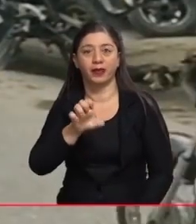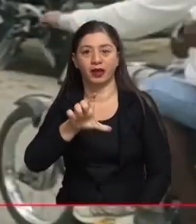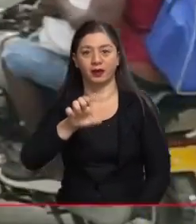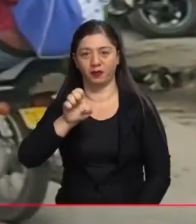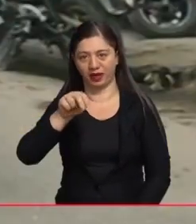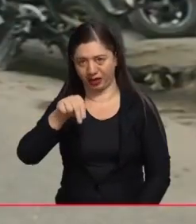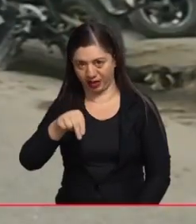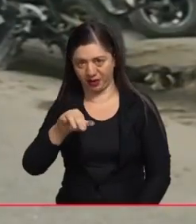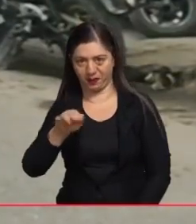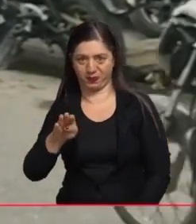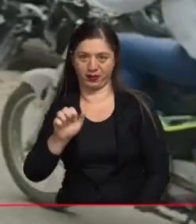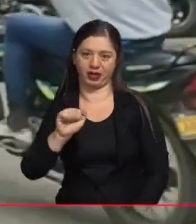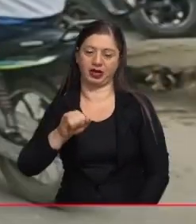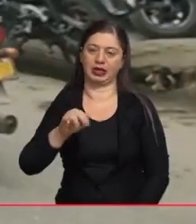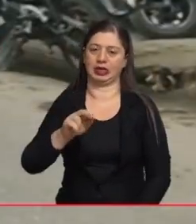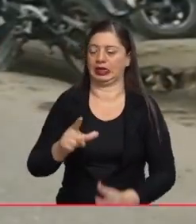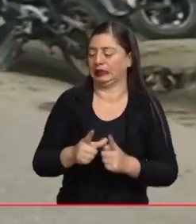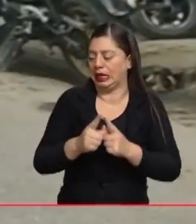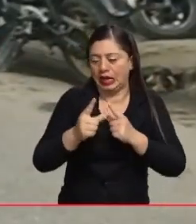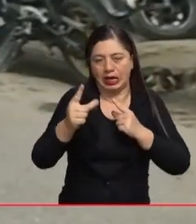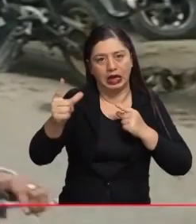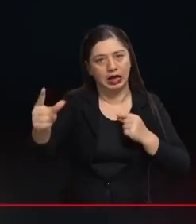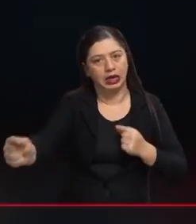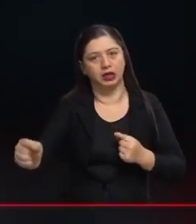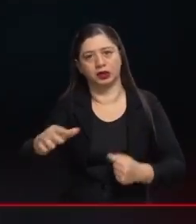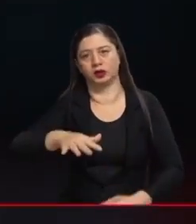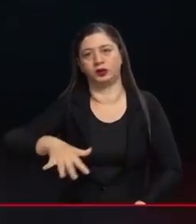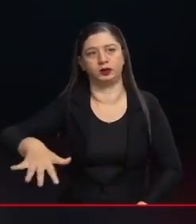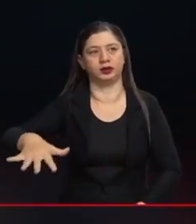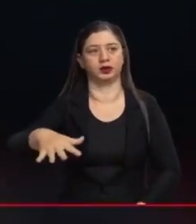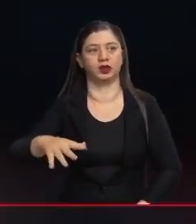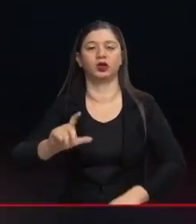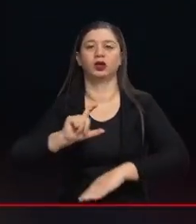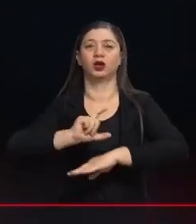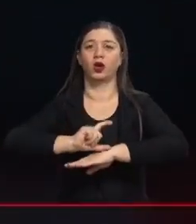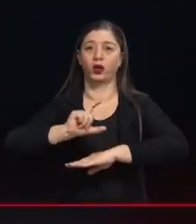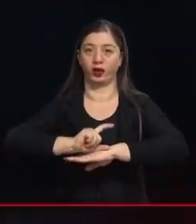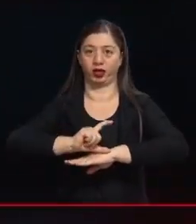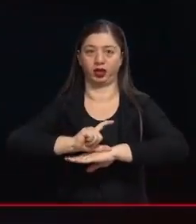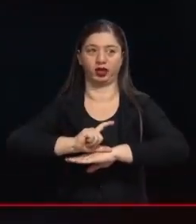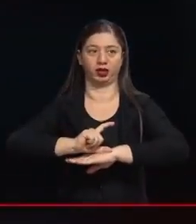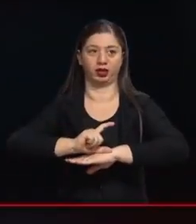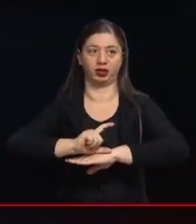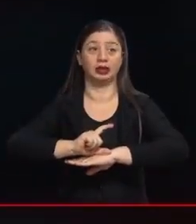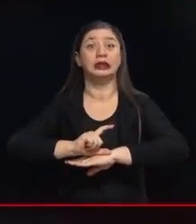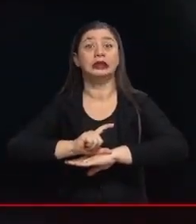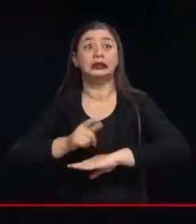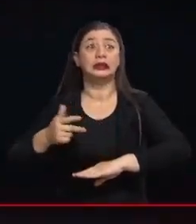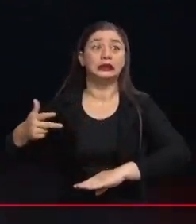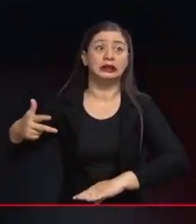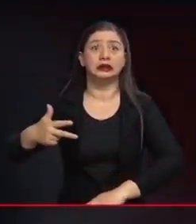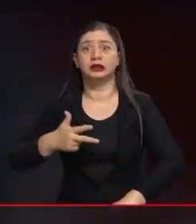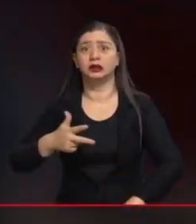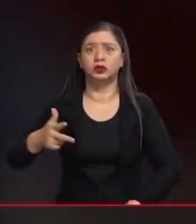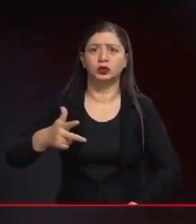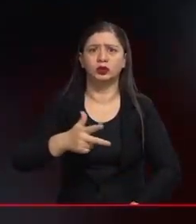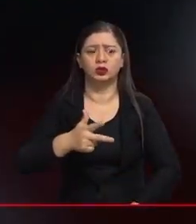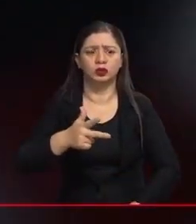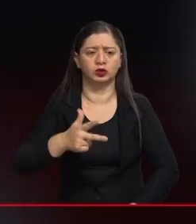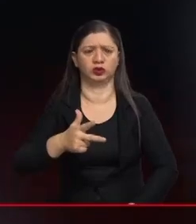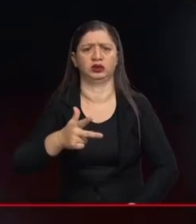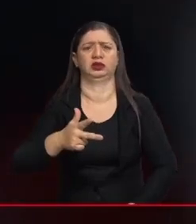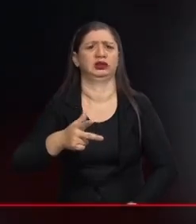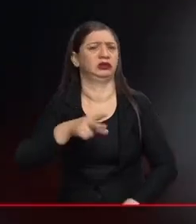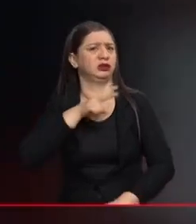Bajirá. Están muy distantes hacia donde está ubicado su colegio. Por eso, para llegar hacia ese lugar, pues